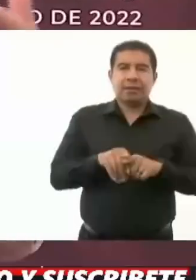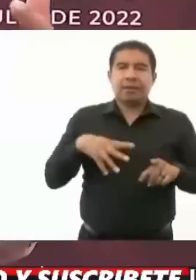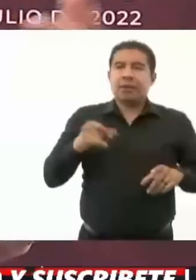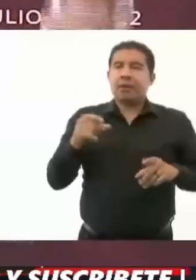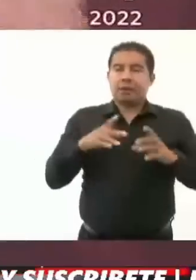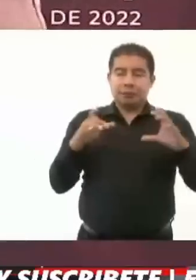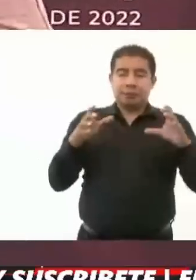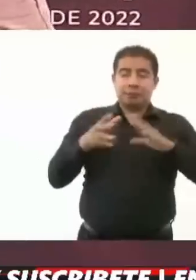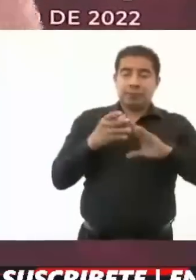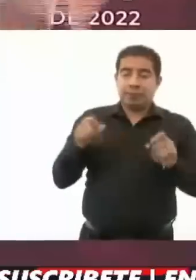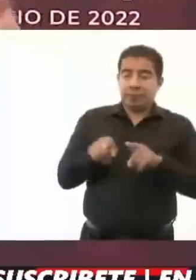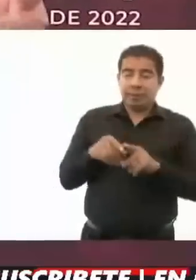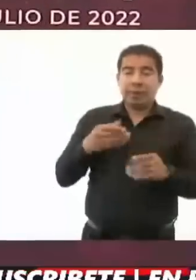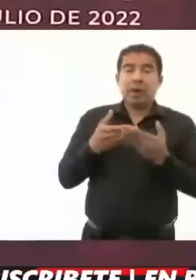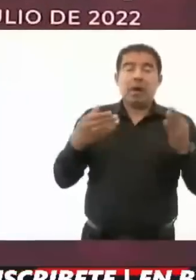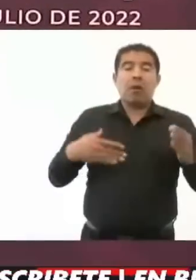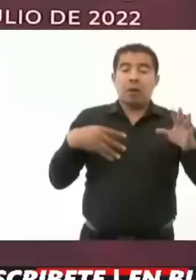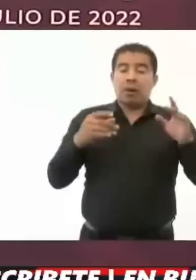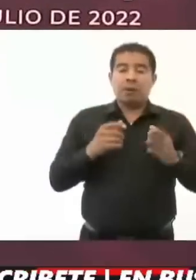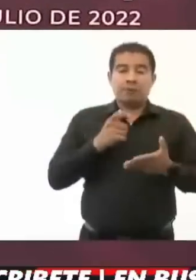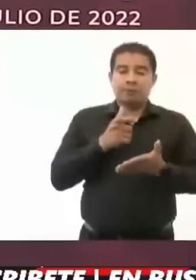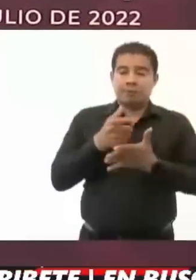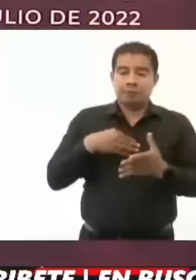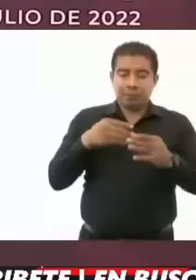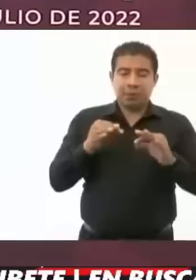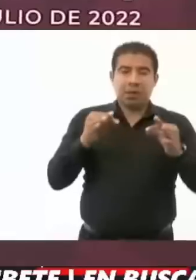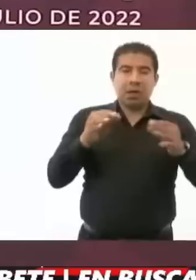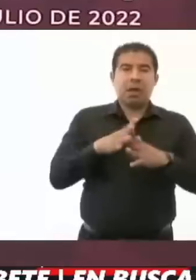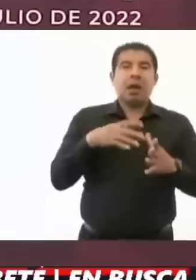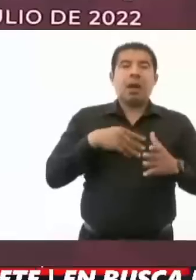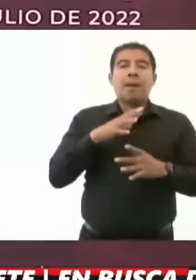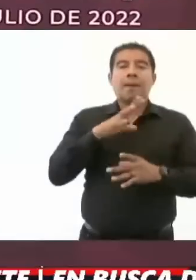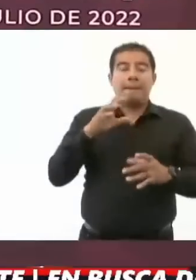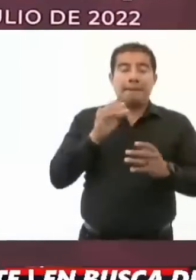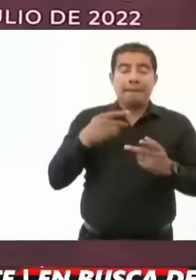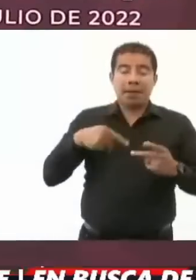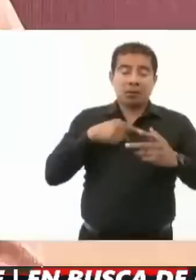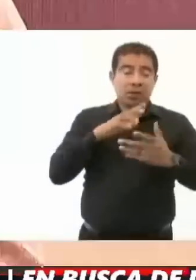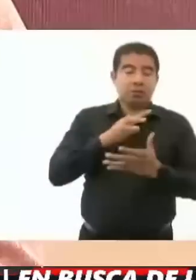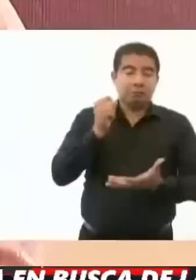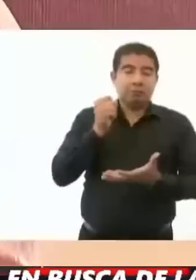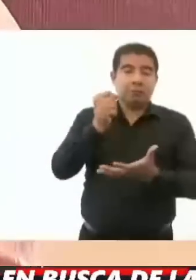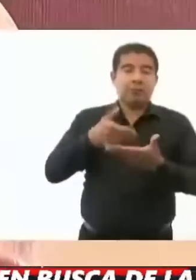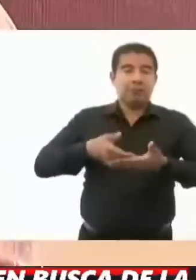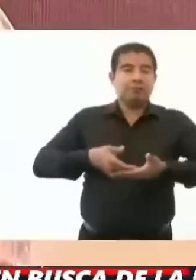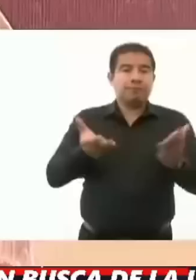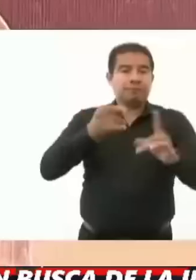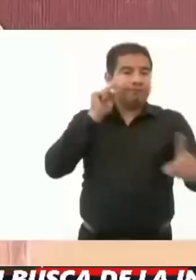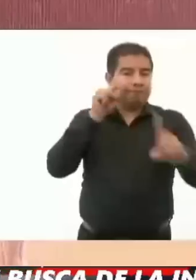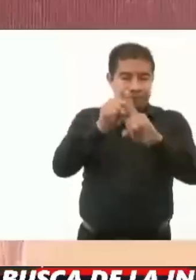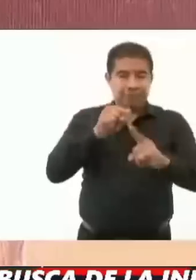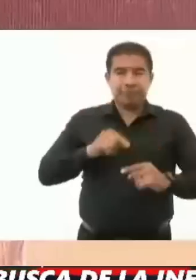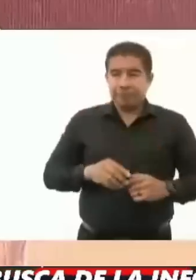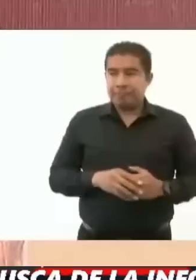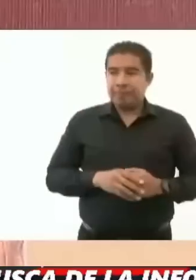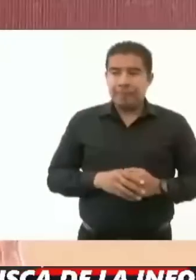del presupuesto se le entrega al pueblo y se le entrega de manera